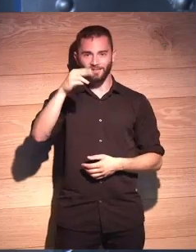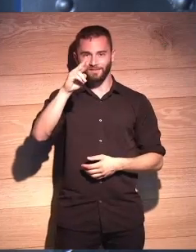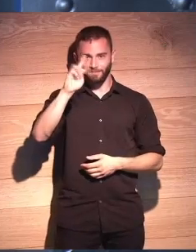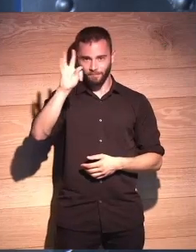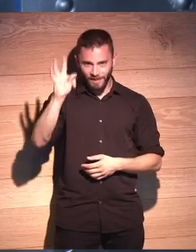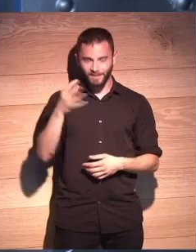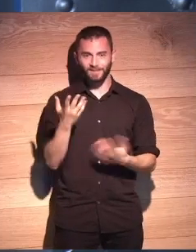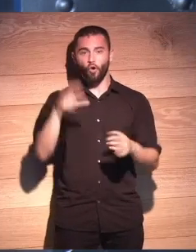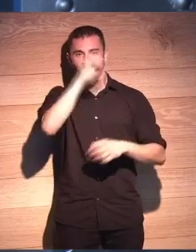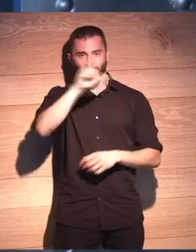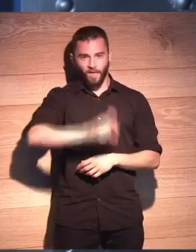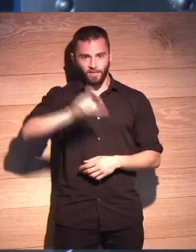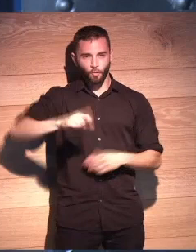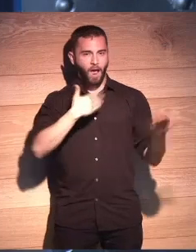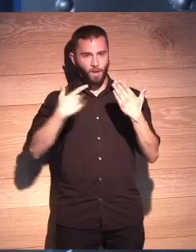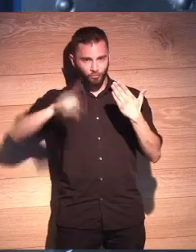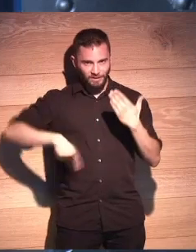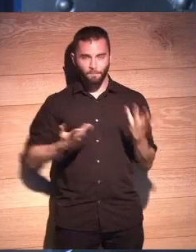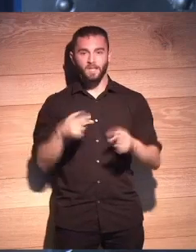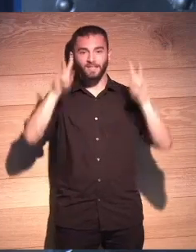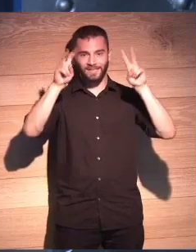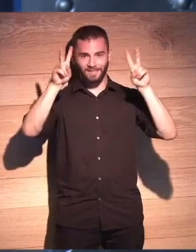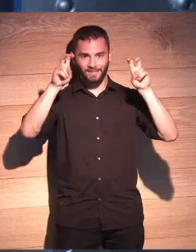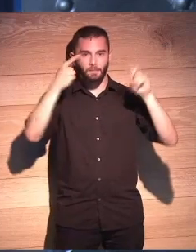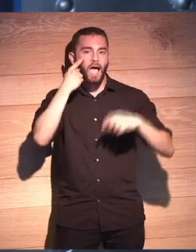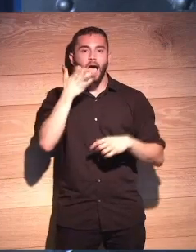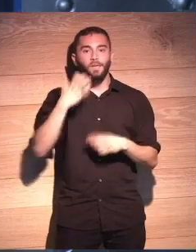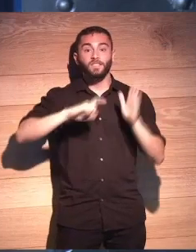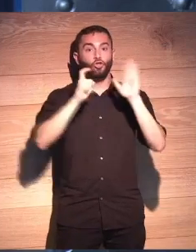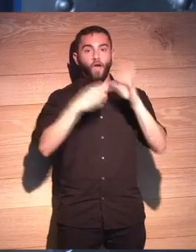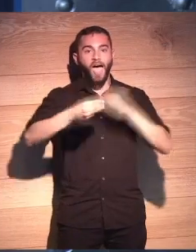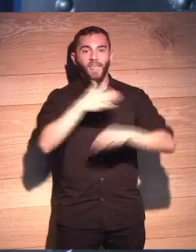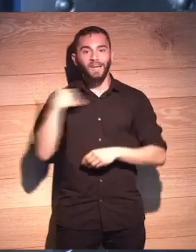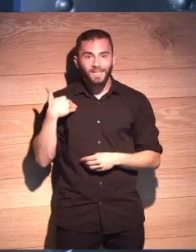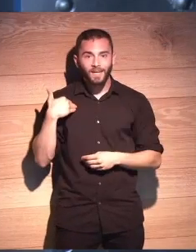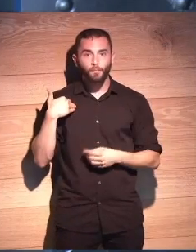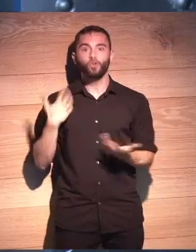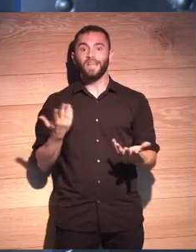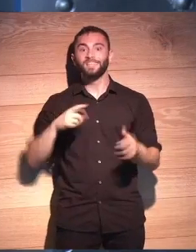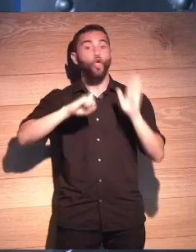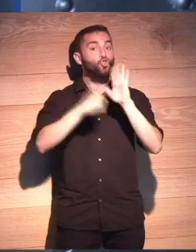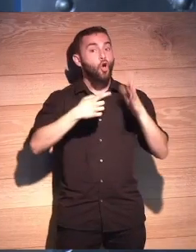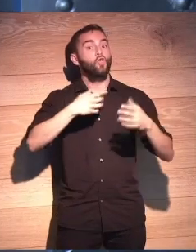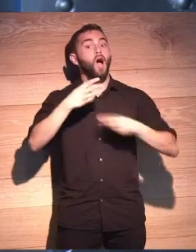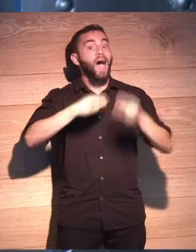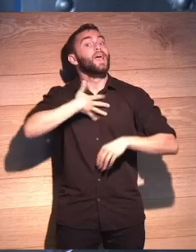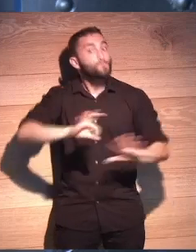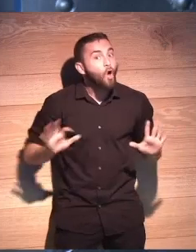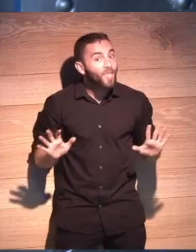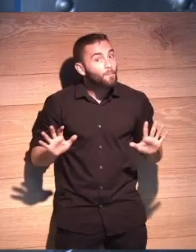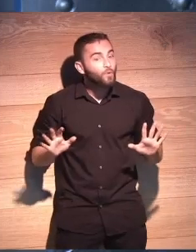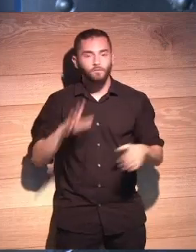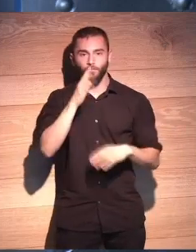y científicos con los que he hablado también, sobre si todo lo que queremos hacer, todo lo que podemos hacer con la